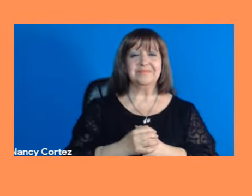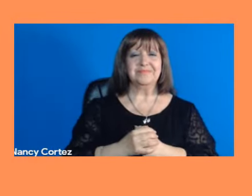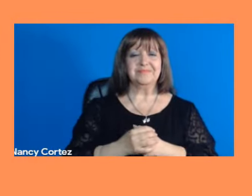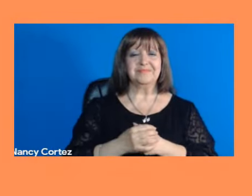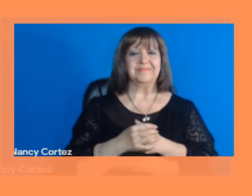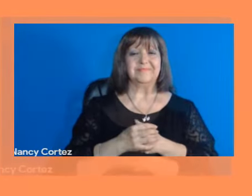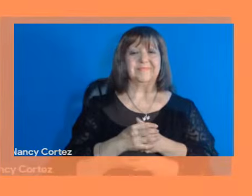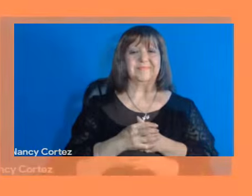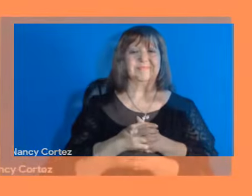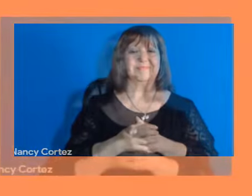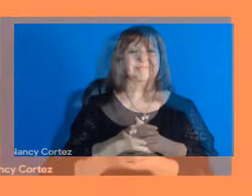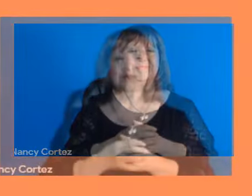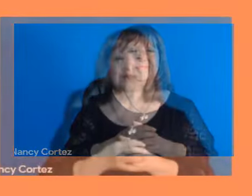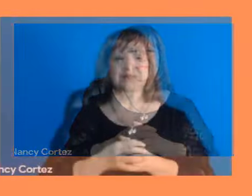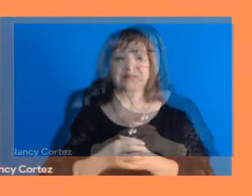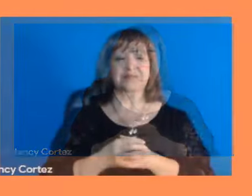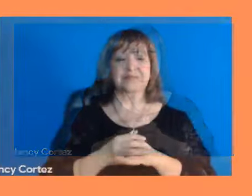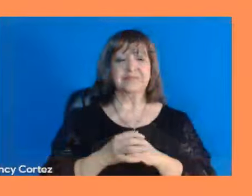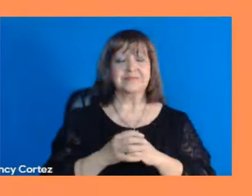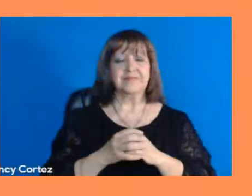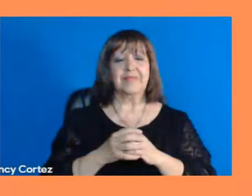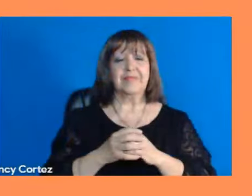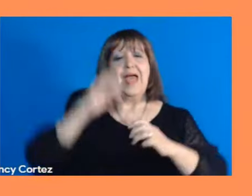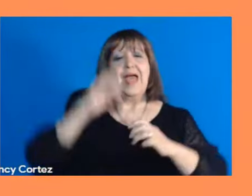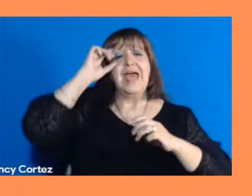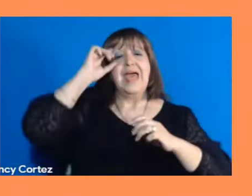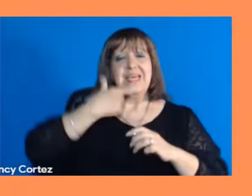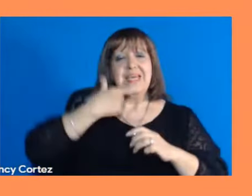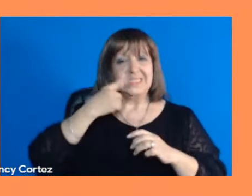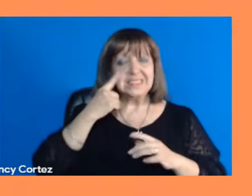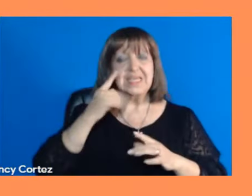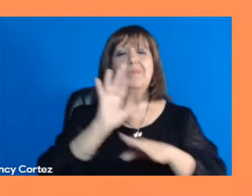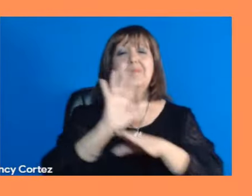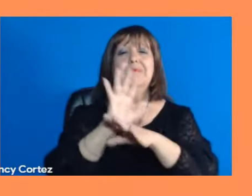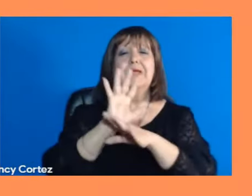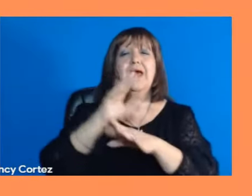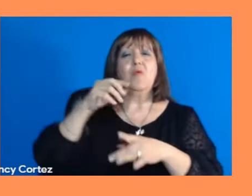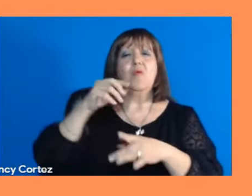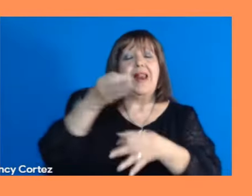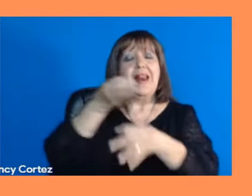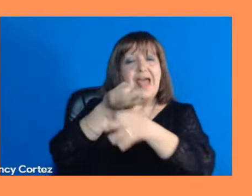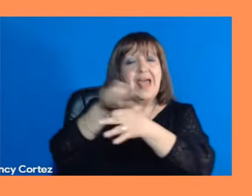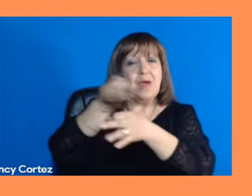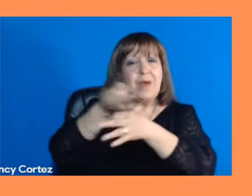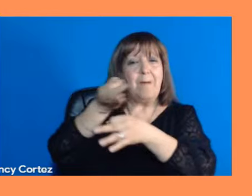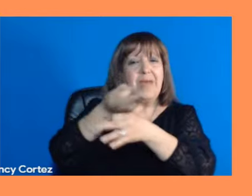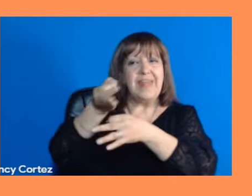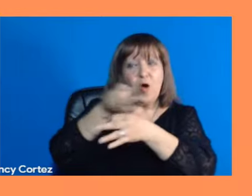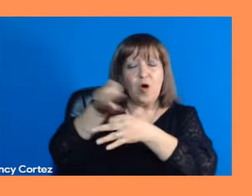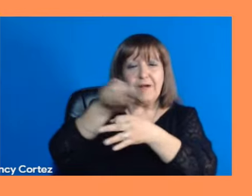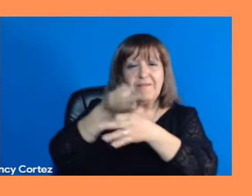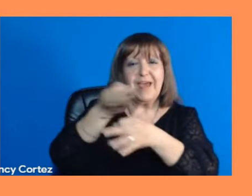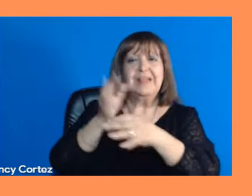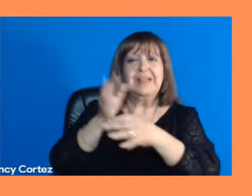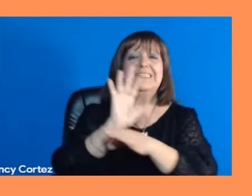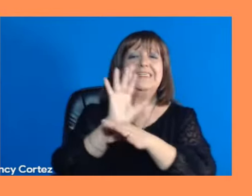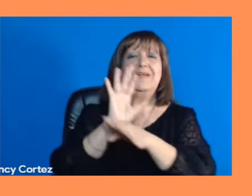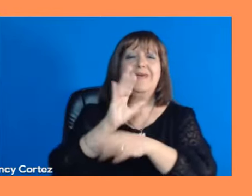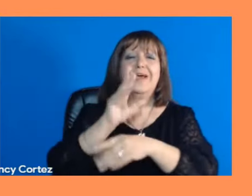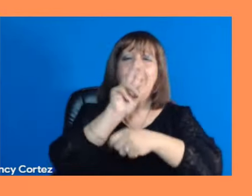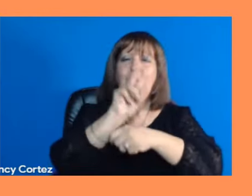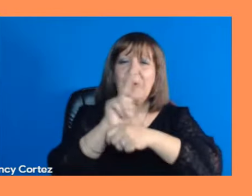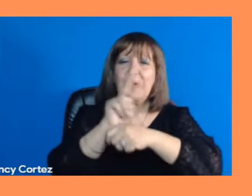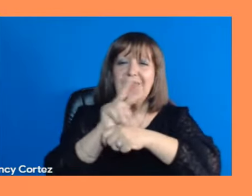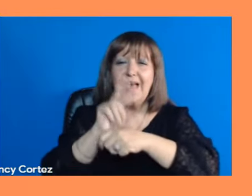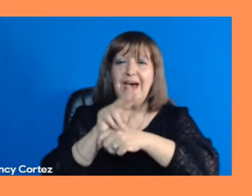La ESI es una pedagogía del cuidado y de la ternura. La ESI es una